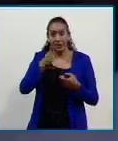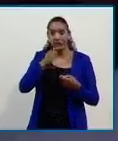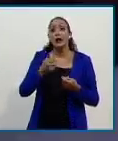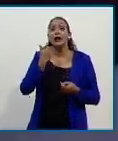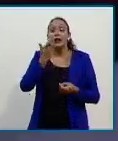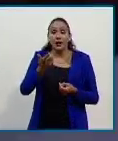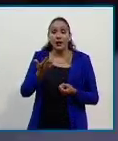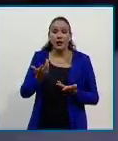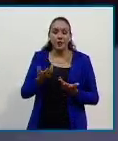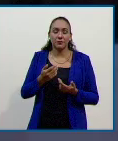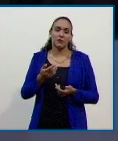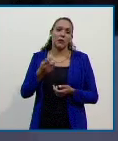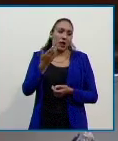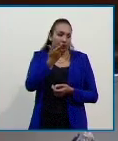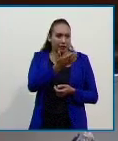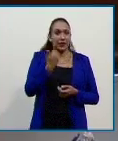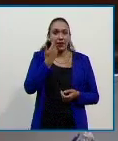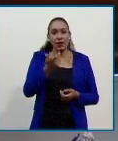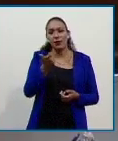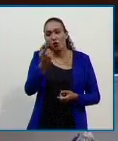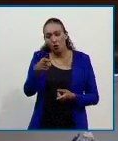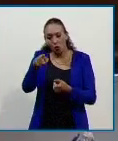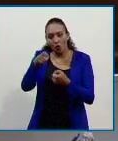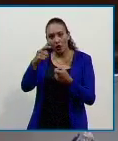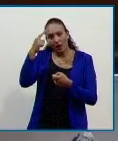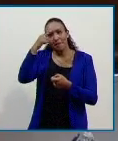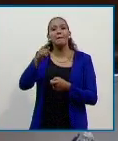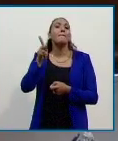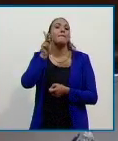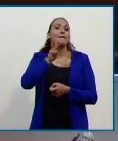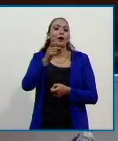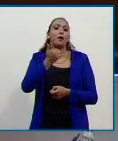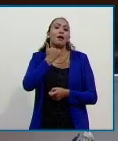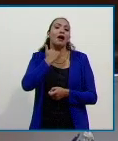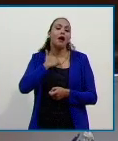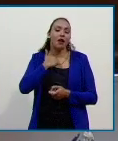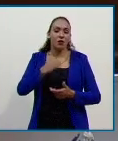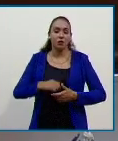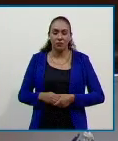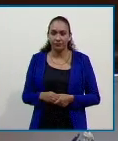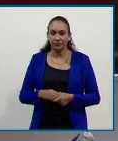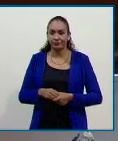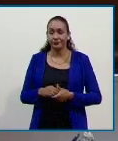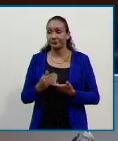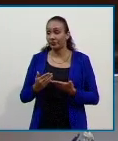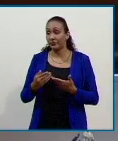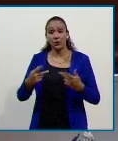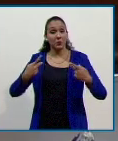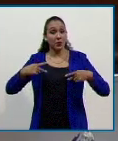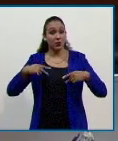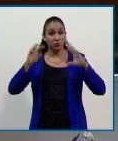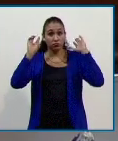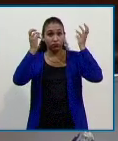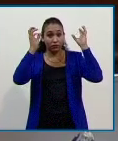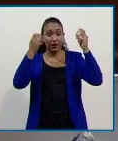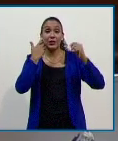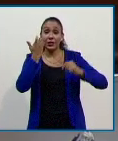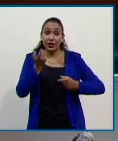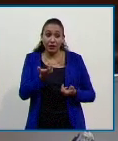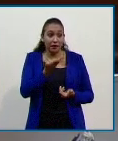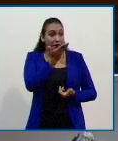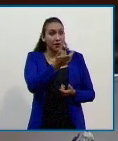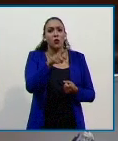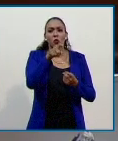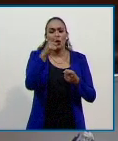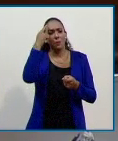cuota por la prueba de alcoholemia. Pretende un cobro por el servicio prestado por la Autoridad de Tránsito y Vialidad Municipal.